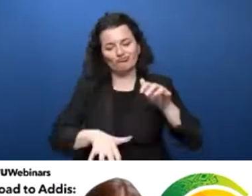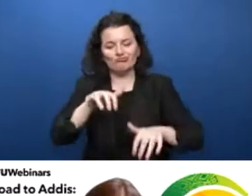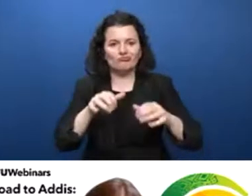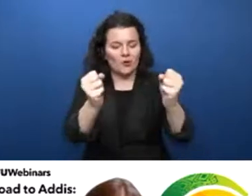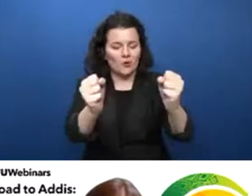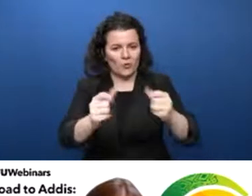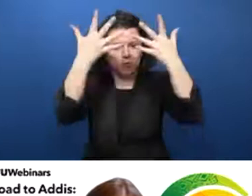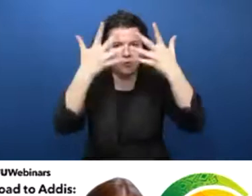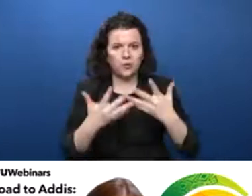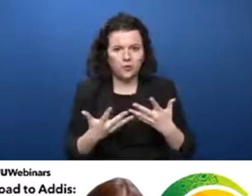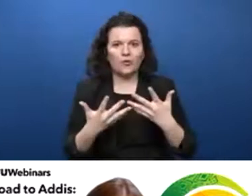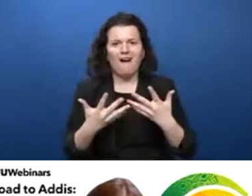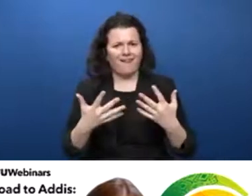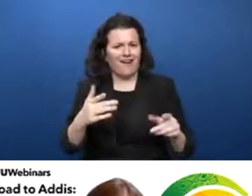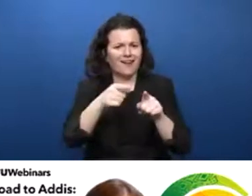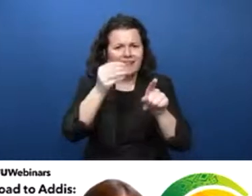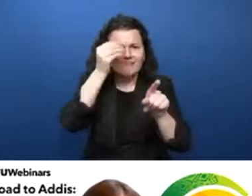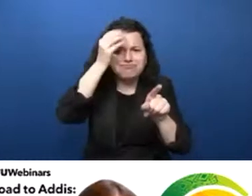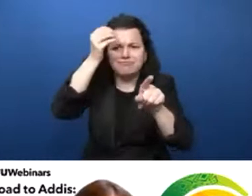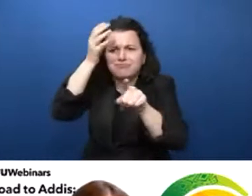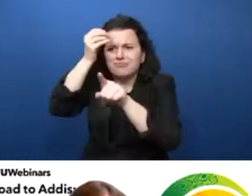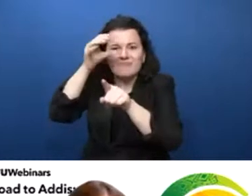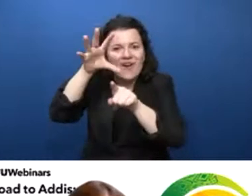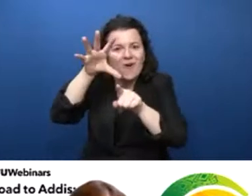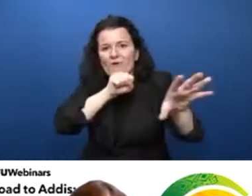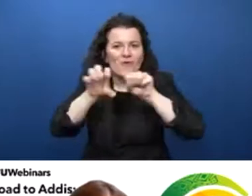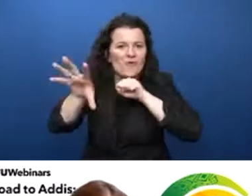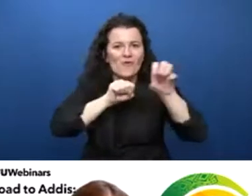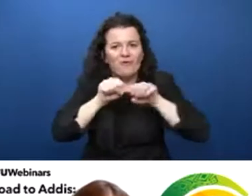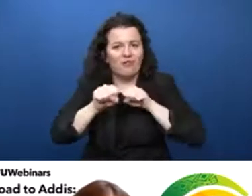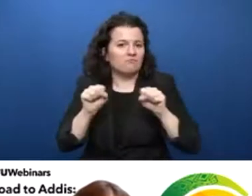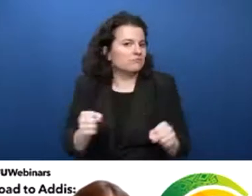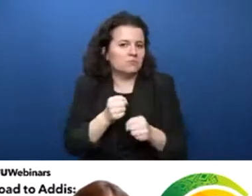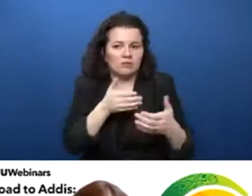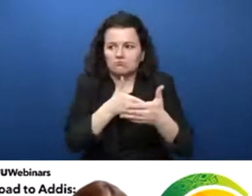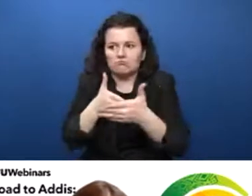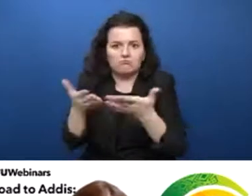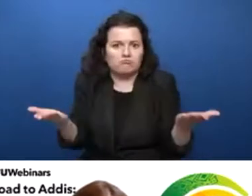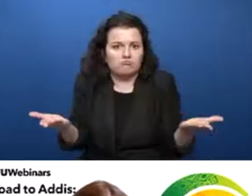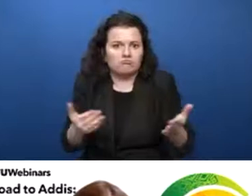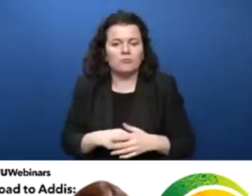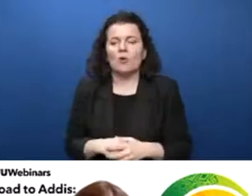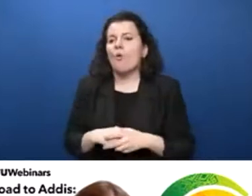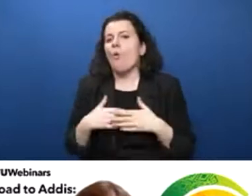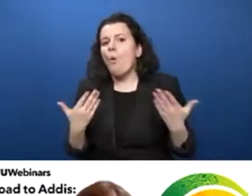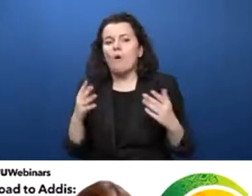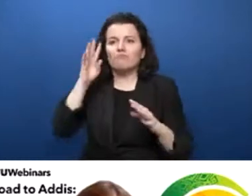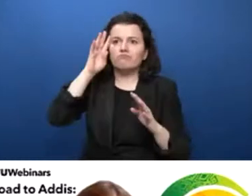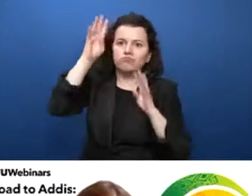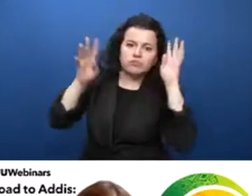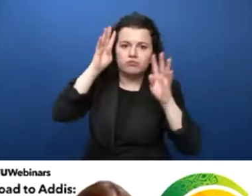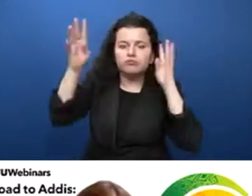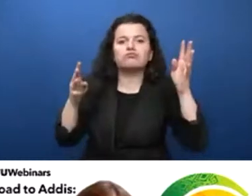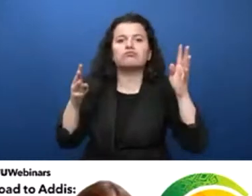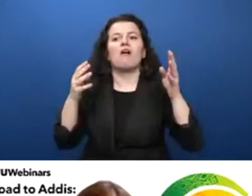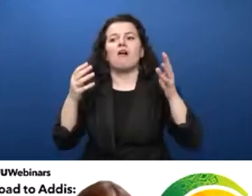motivación a la investigación, la innovación, la creatividad. No podría comunicarme con facilidad con las personas de mi